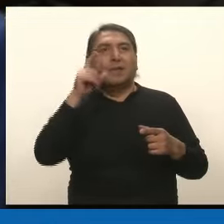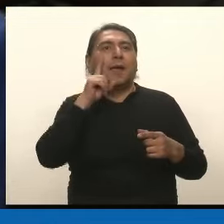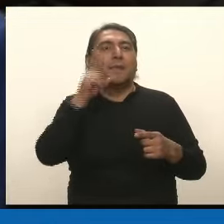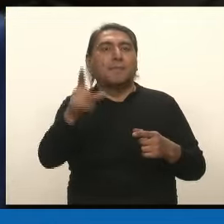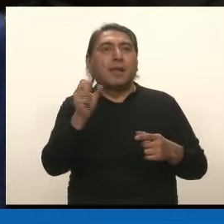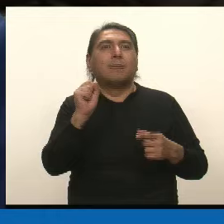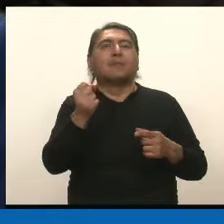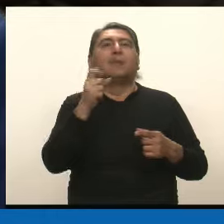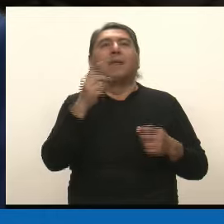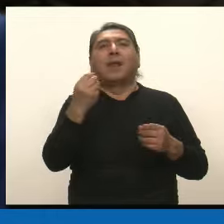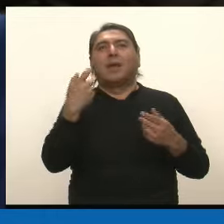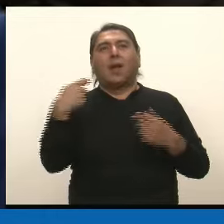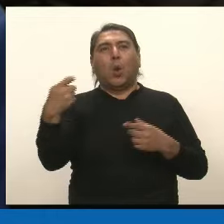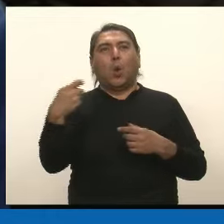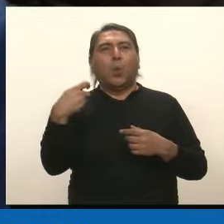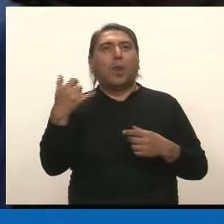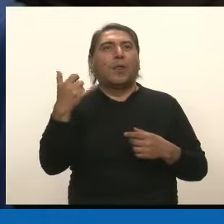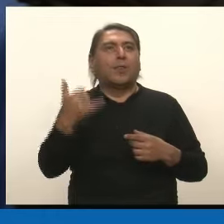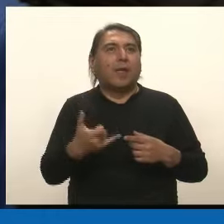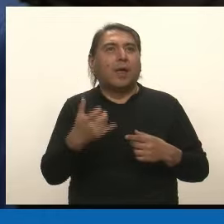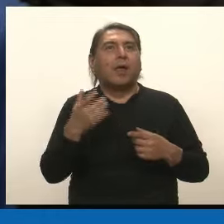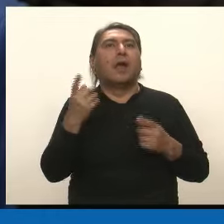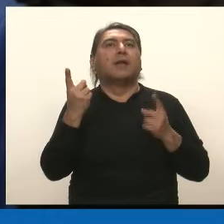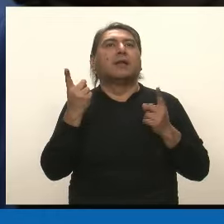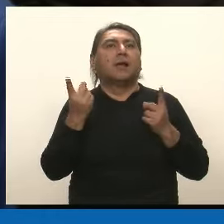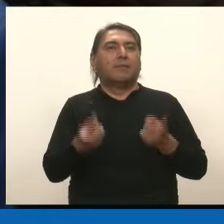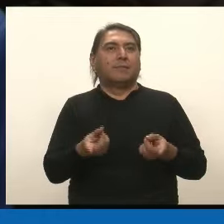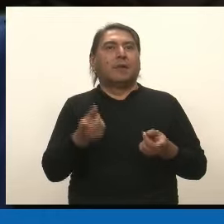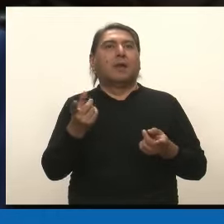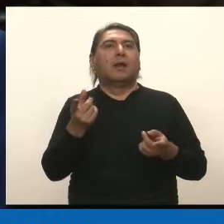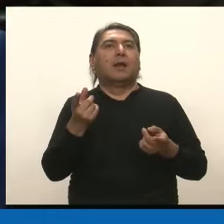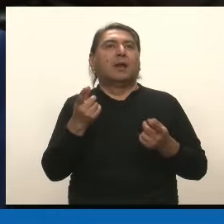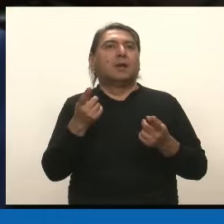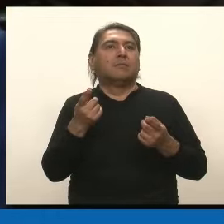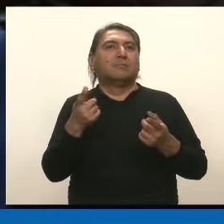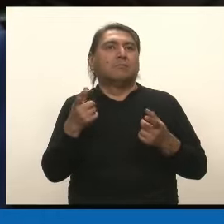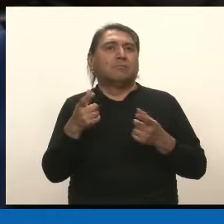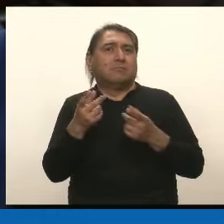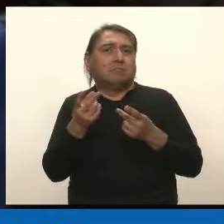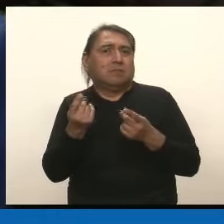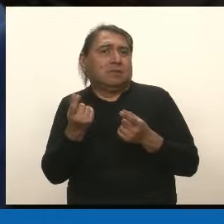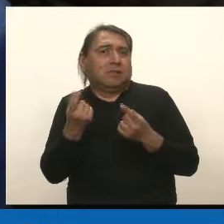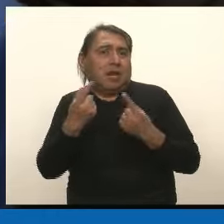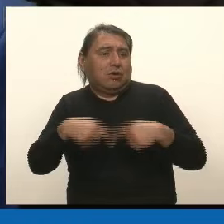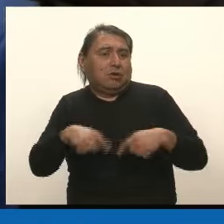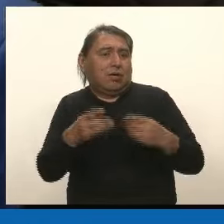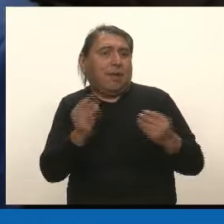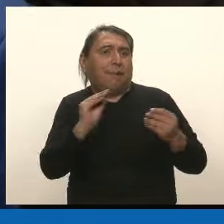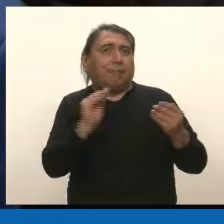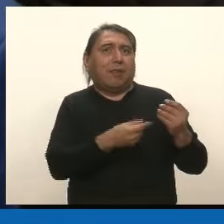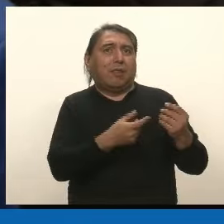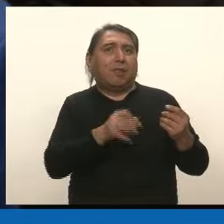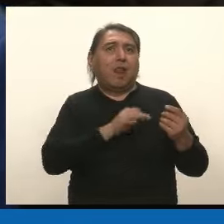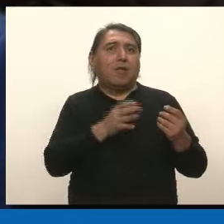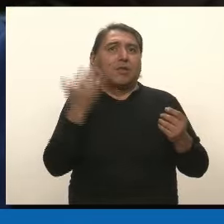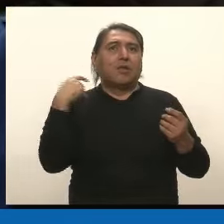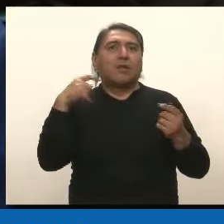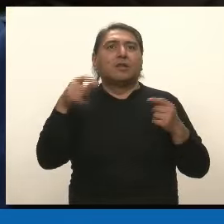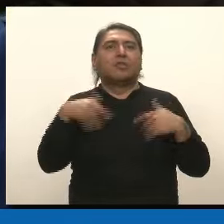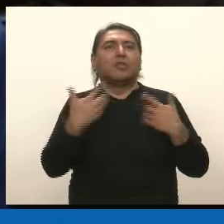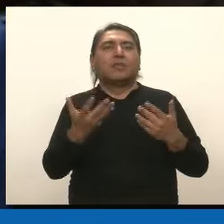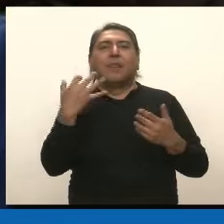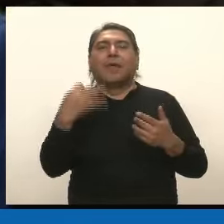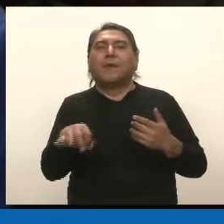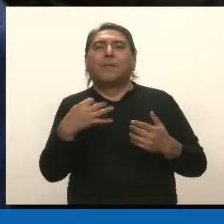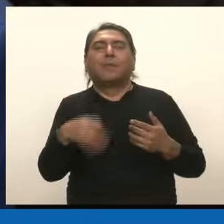recuperaran el poder adquisitivo que habían perdido el año anterior entonces hay que recalcar que este estado